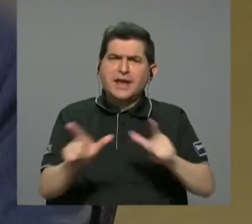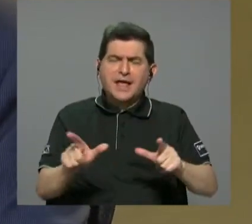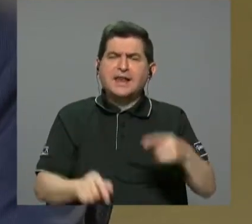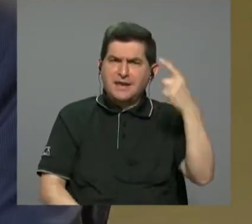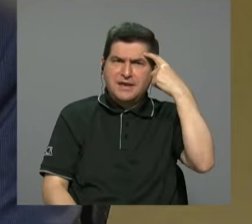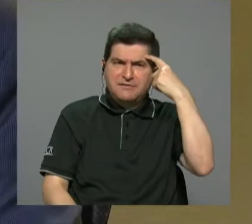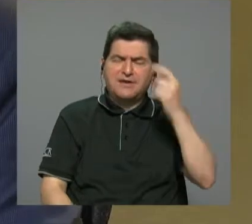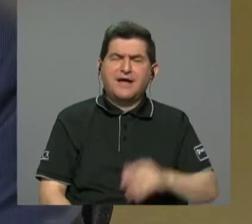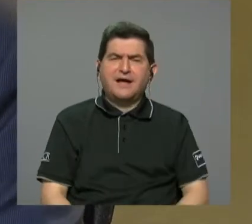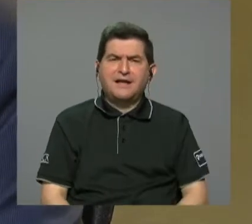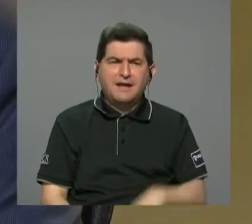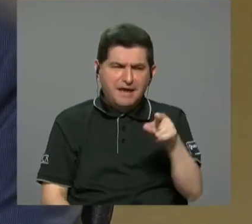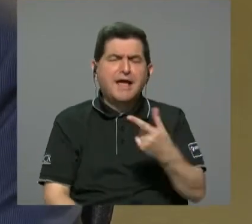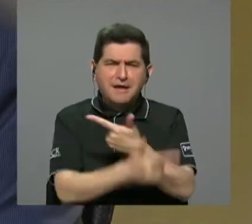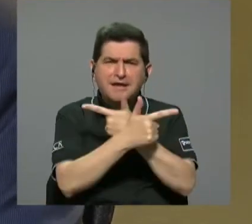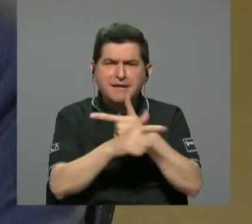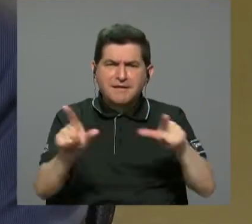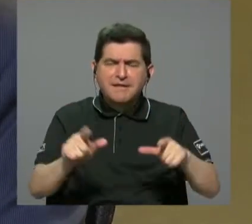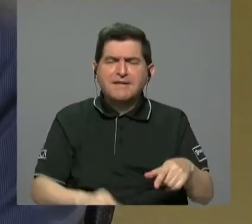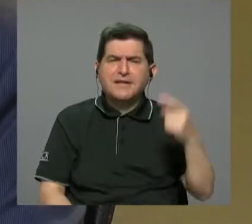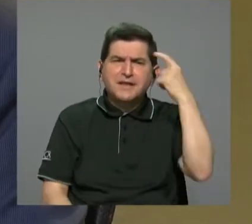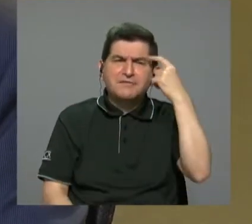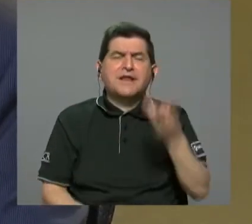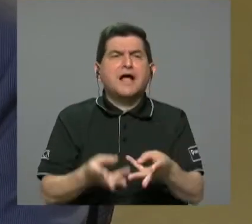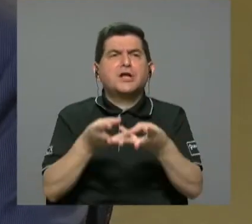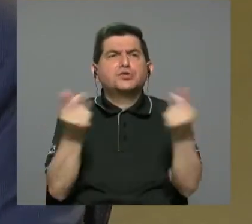como liberal que era, pues encontró una